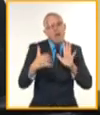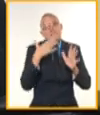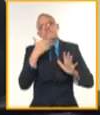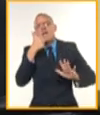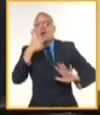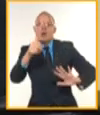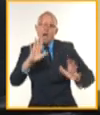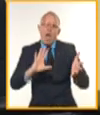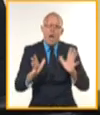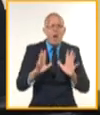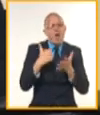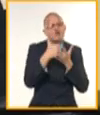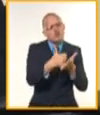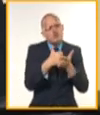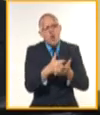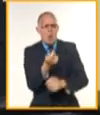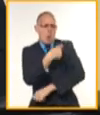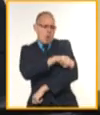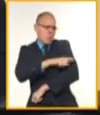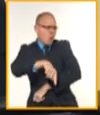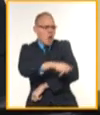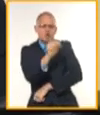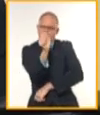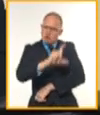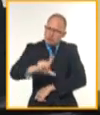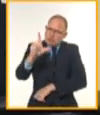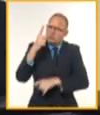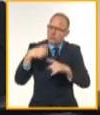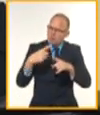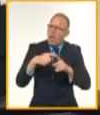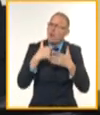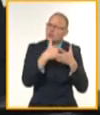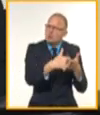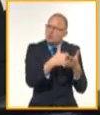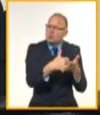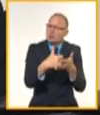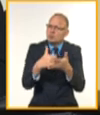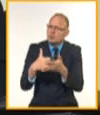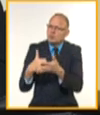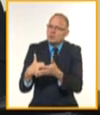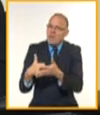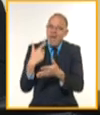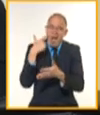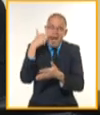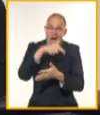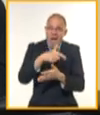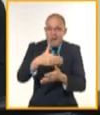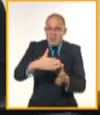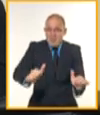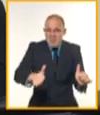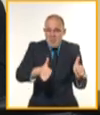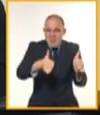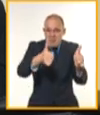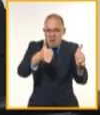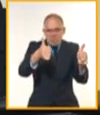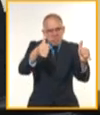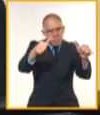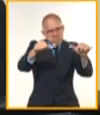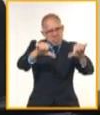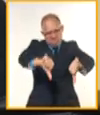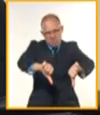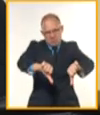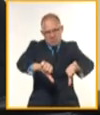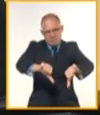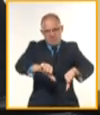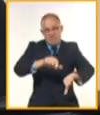importantes, que había avanzado en algunos de esos temas y que ha vuelto pues a haber capas importantes en la pobreza, un asunto